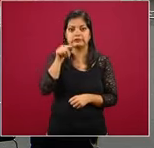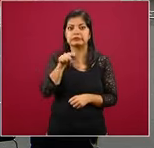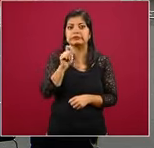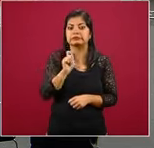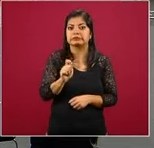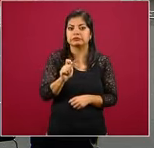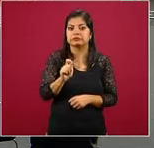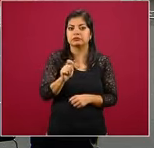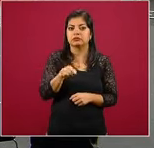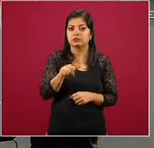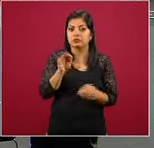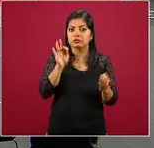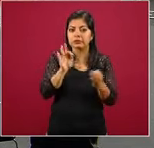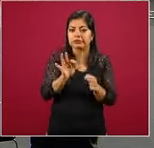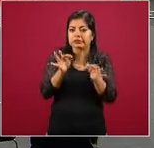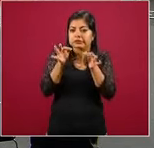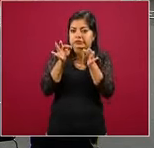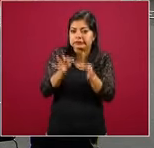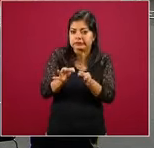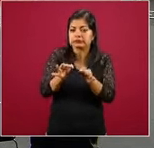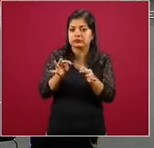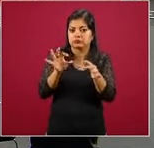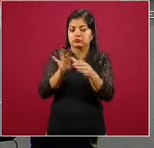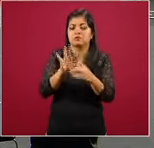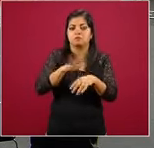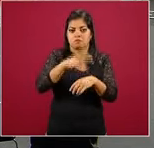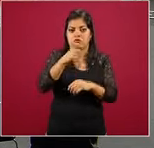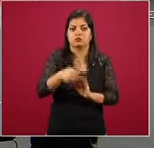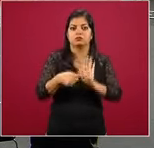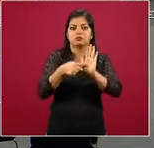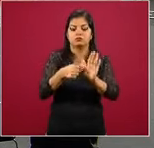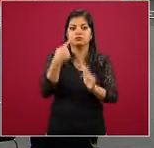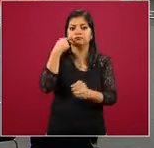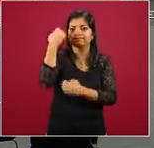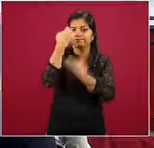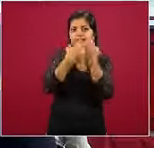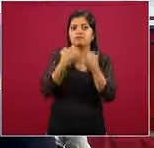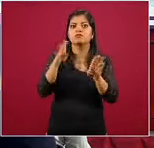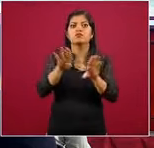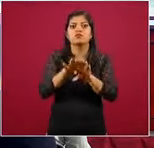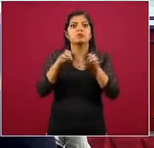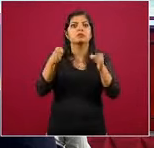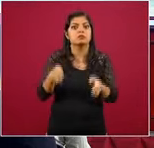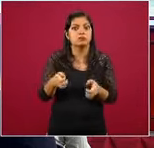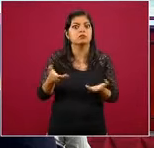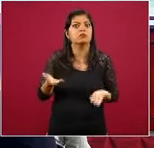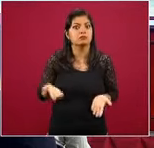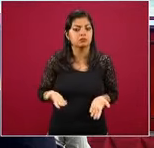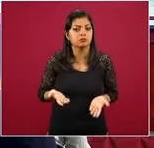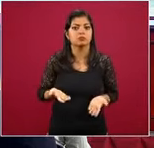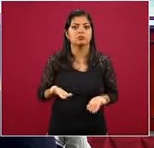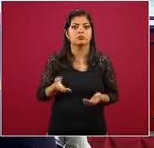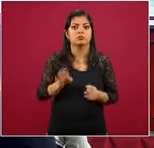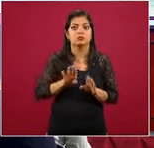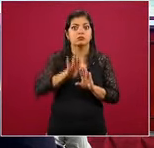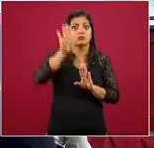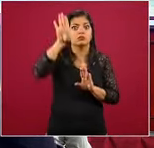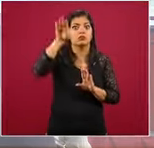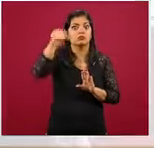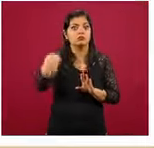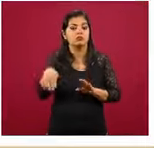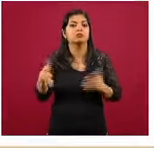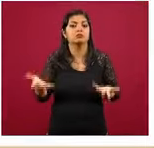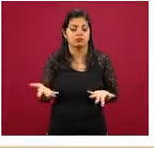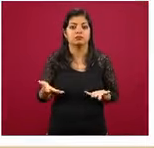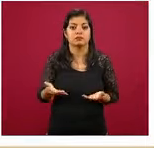cercanas a la realidad y por lo tanto las podemos presentar y explorar y ver su comportamiento y sus tendencias. Son más